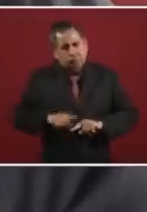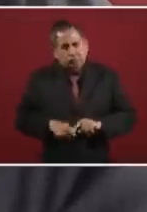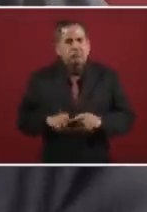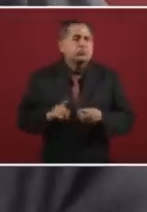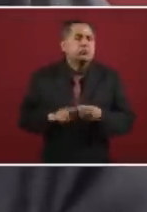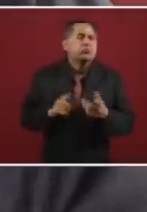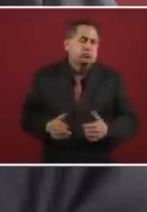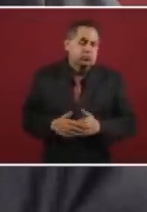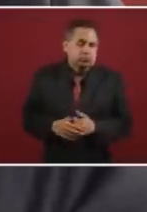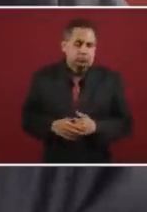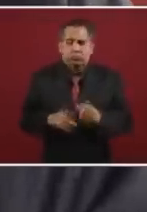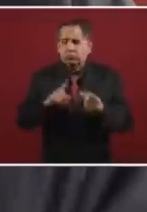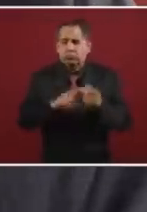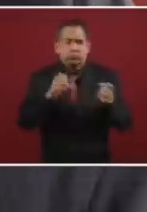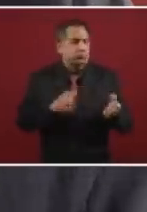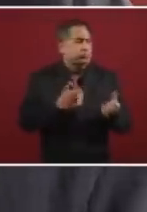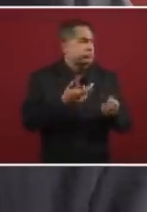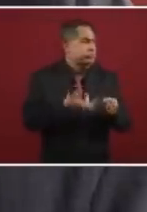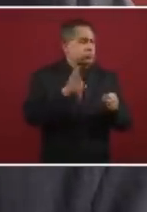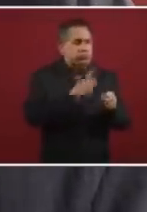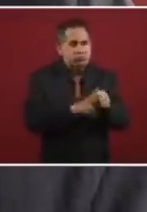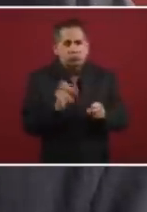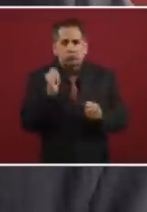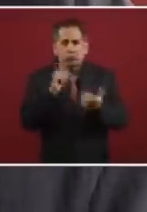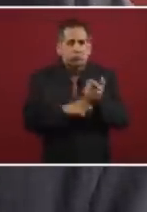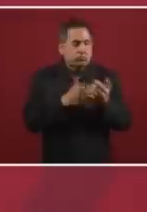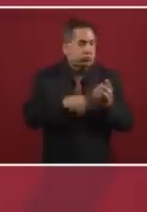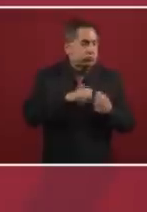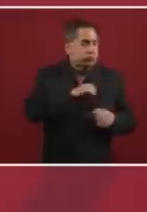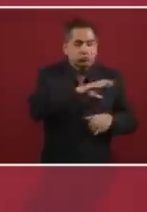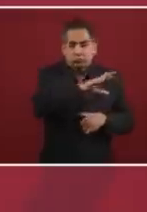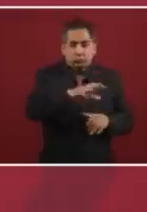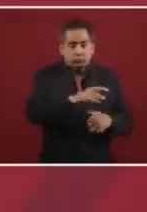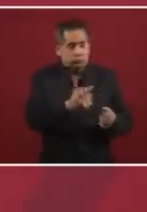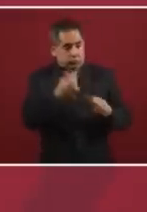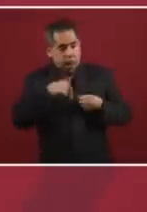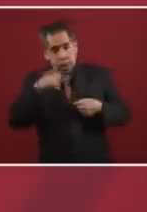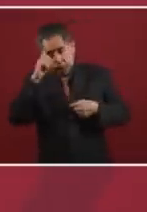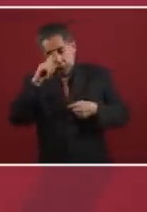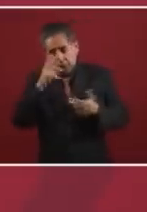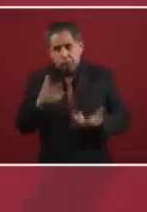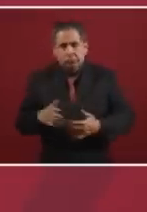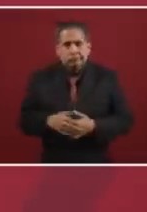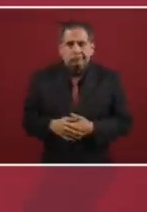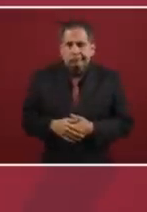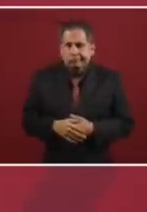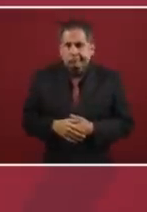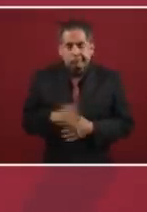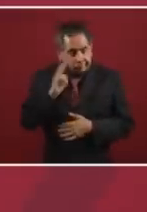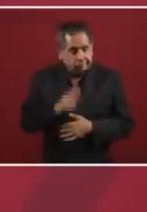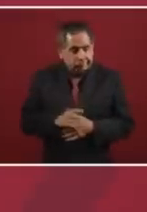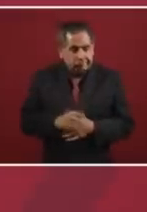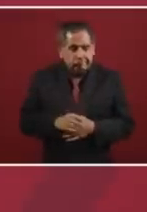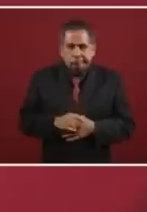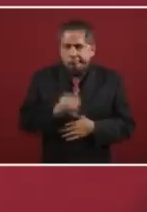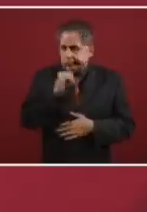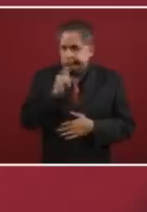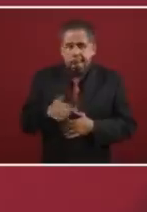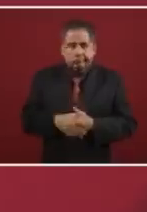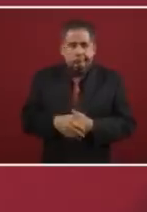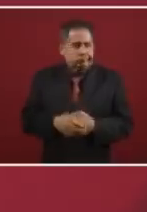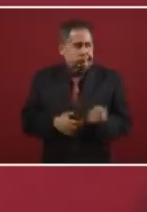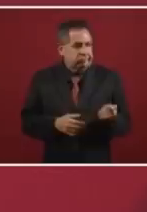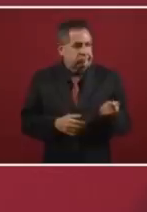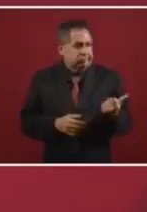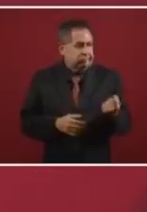hay de infraestructura de salud en esta materia y nos encontramos de que había